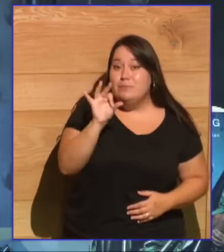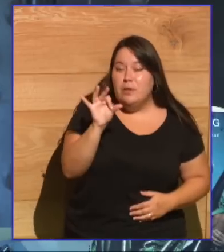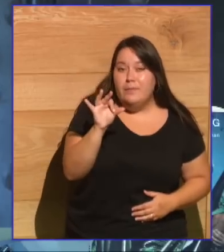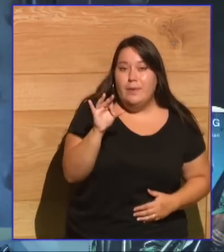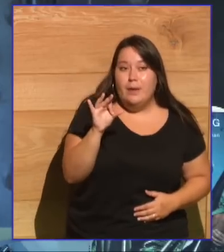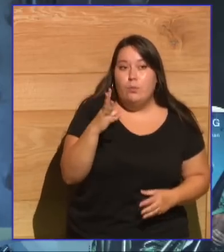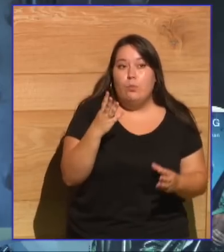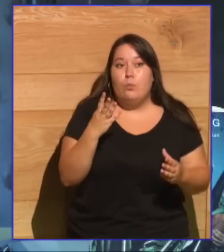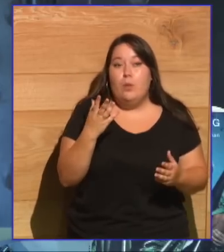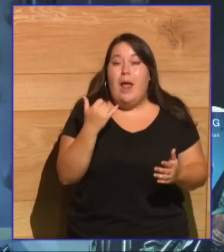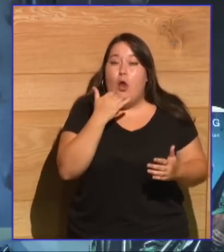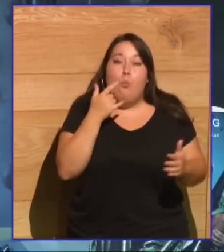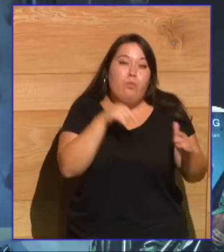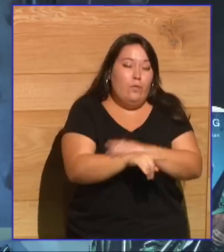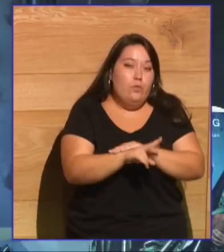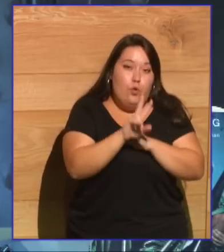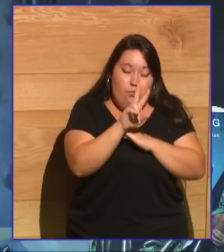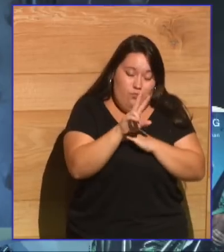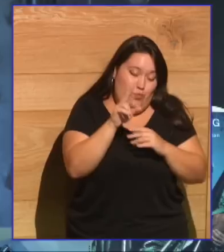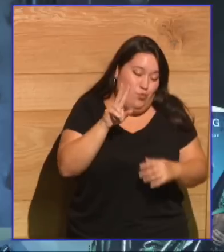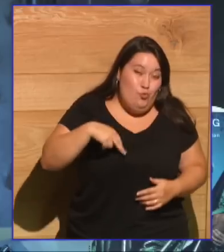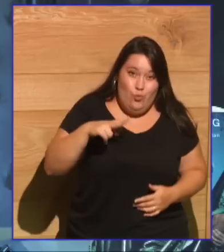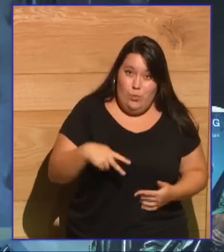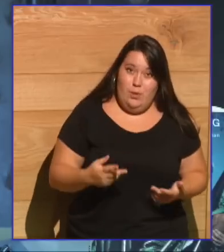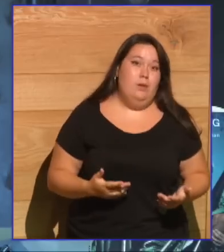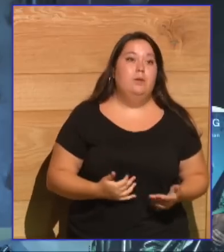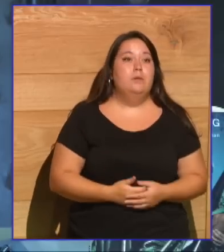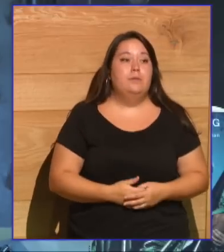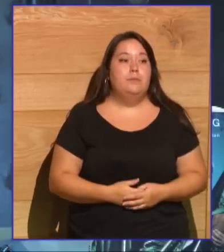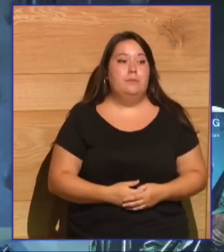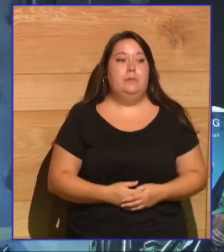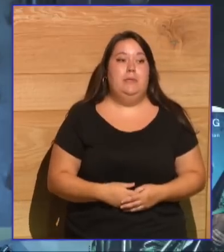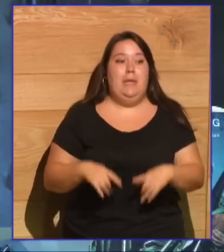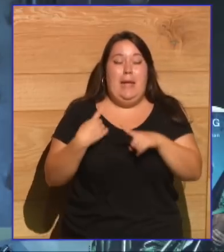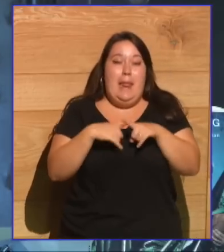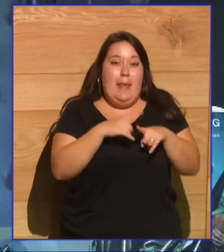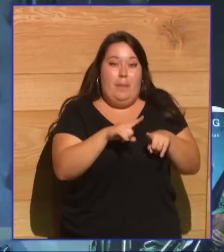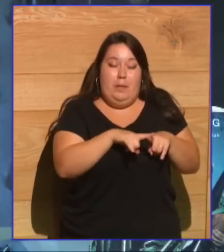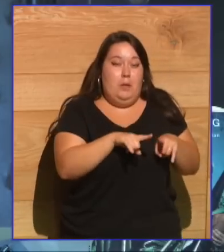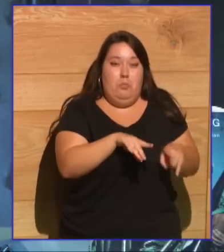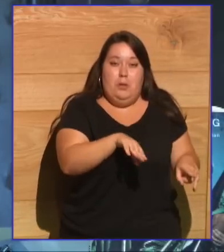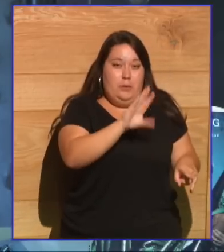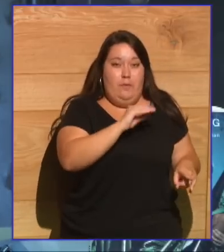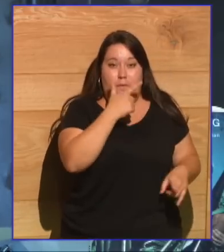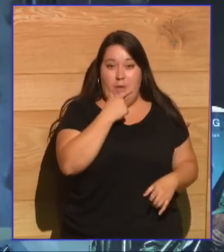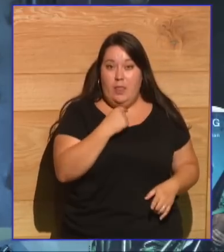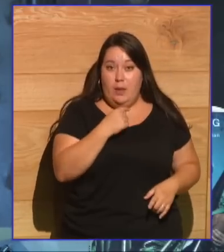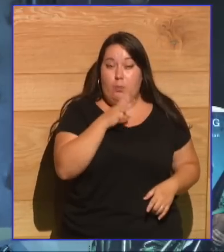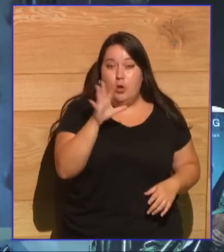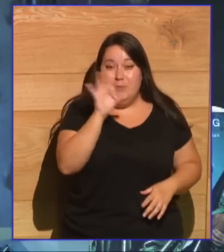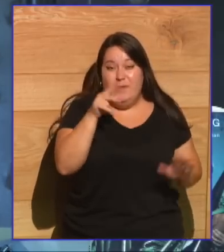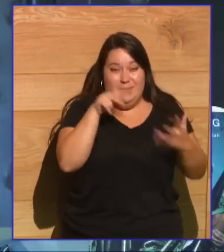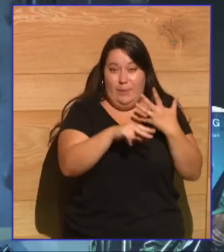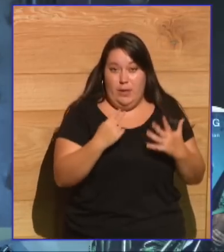pero no es profundo no lo digo como algo malo lo digo que los elementos son muy muy interpreta bless porque él es muy transparente